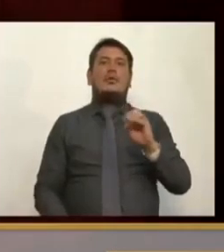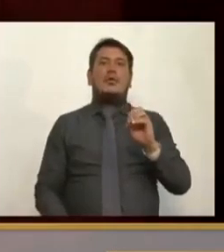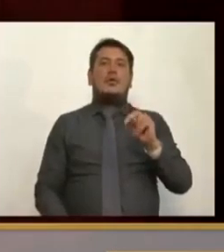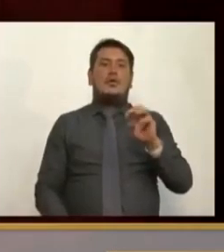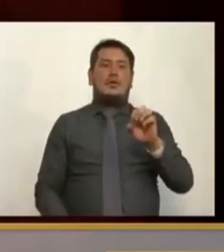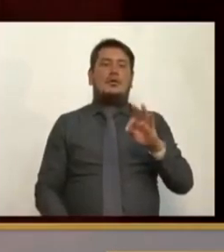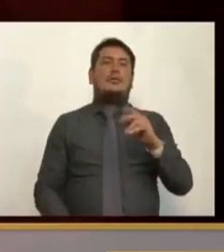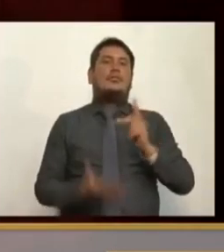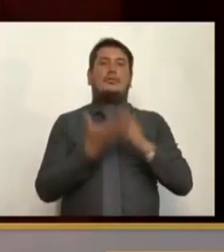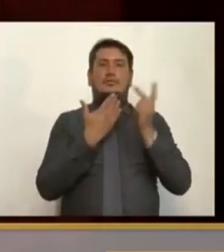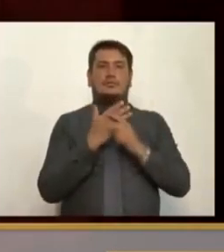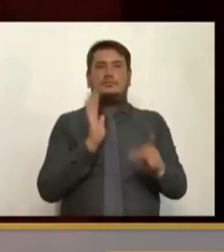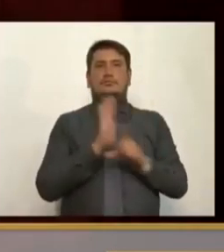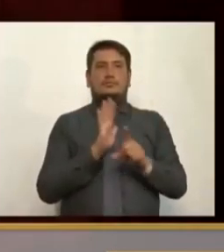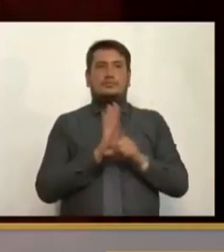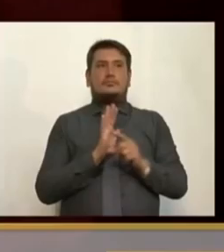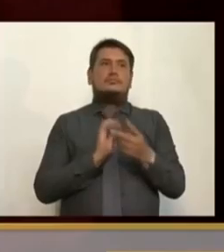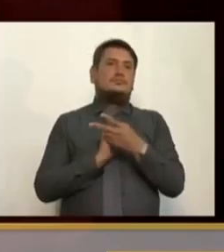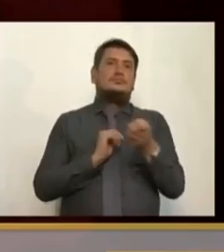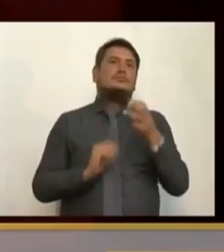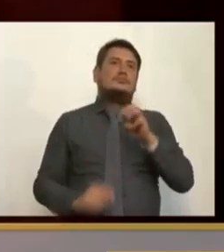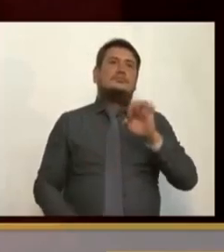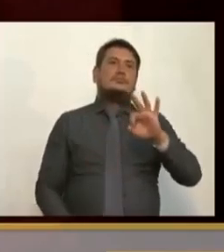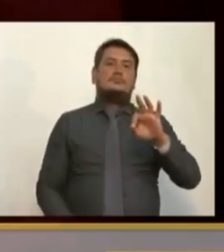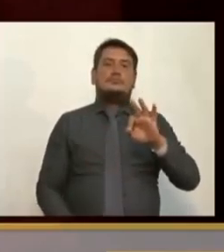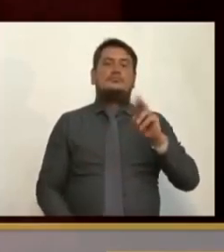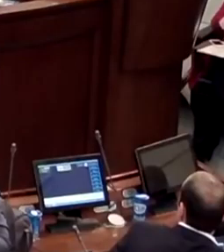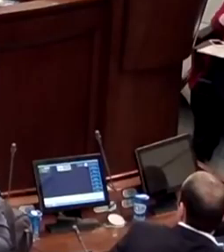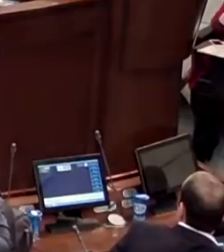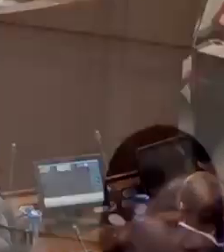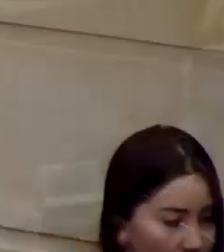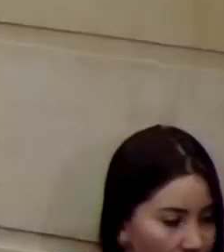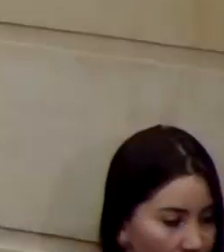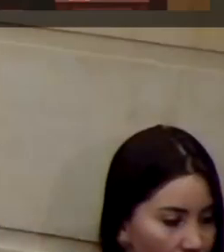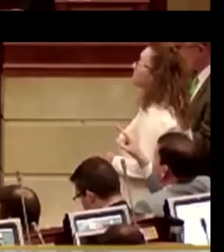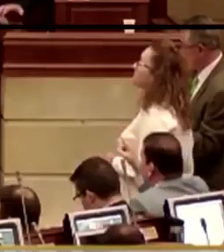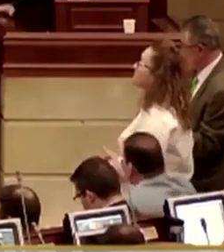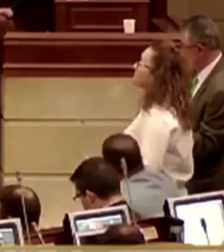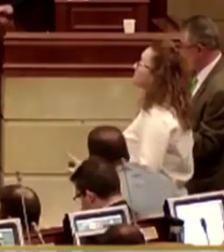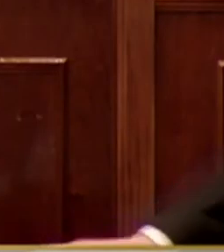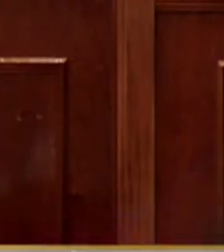la elección del nuevo magistrado del Consejo Nacional Electoral.